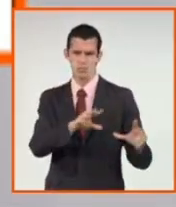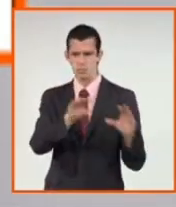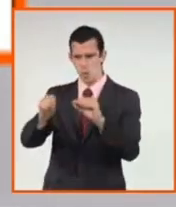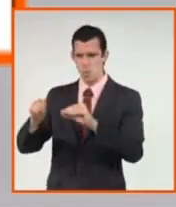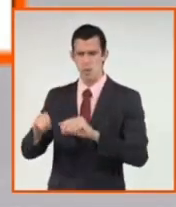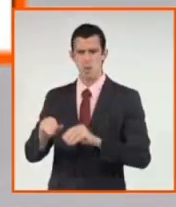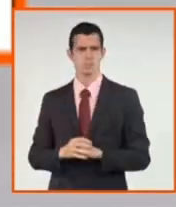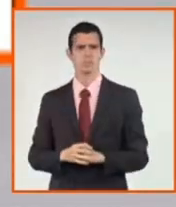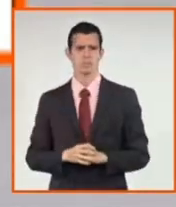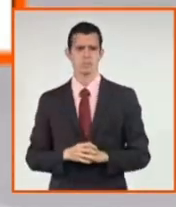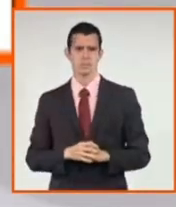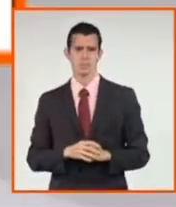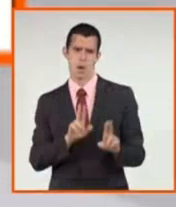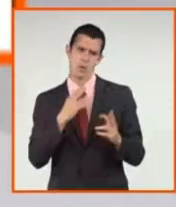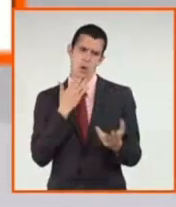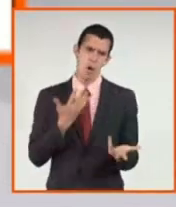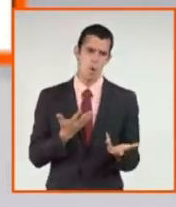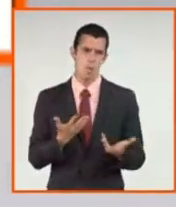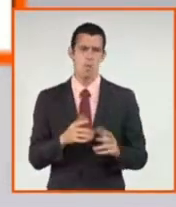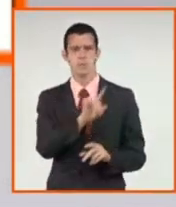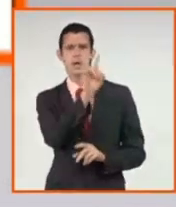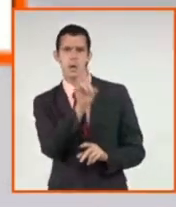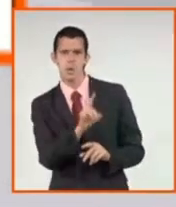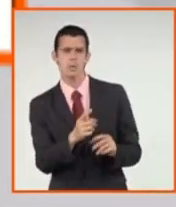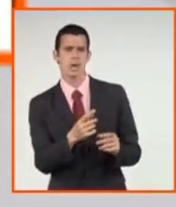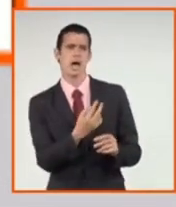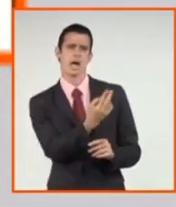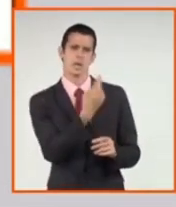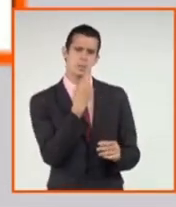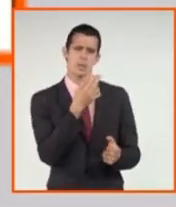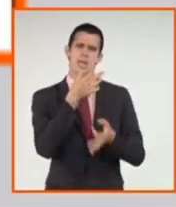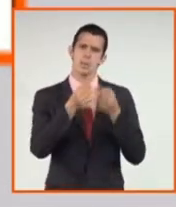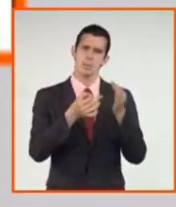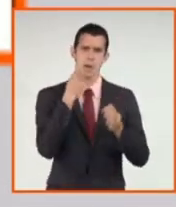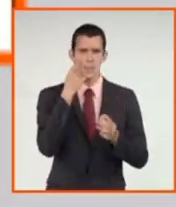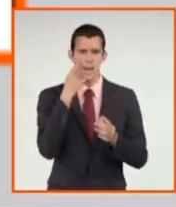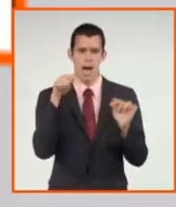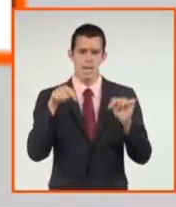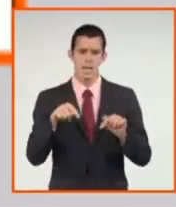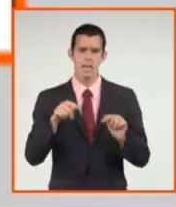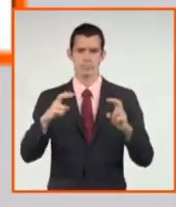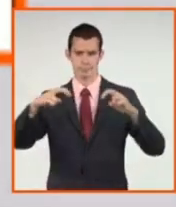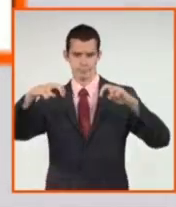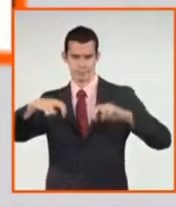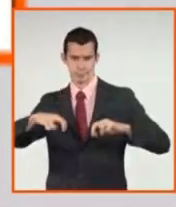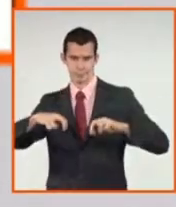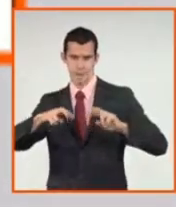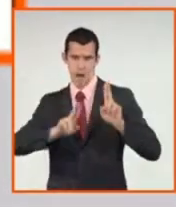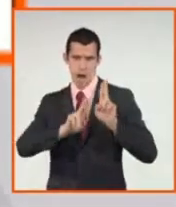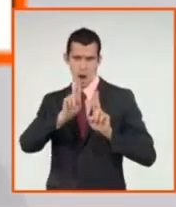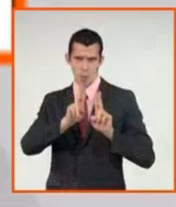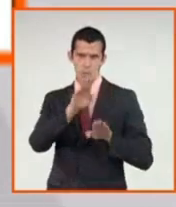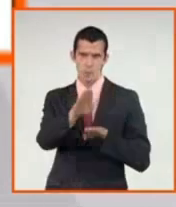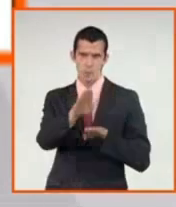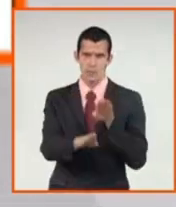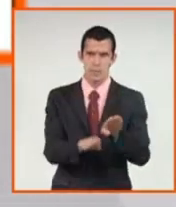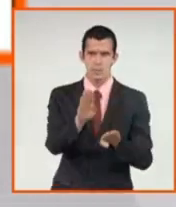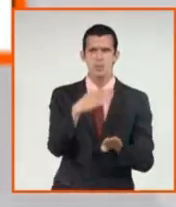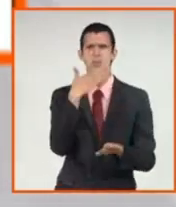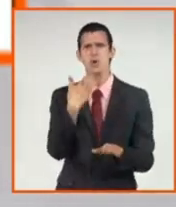consumidor y también se define la la financiamiento que tiene que depositar